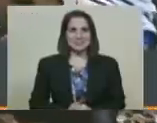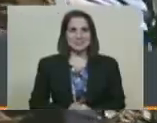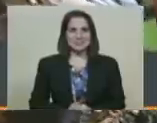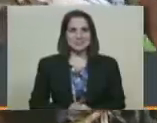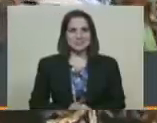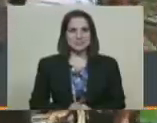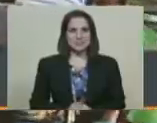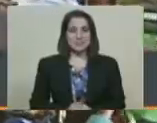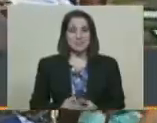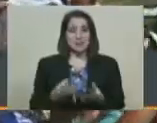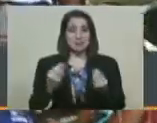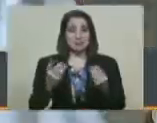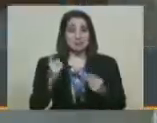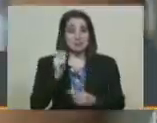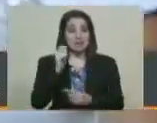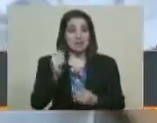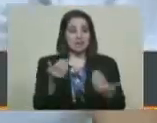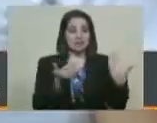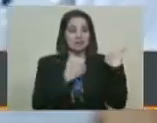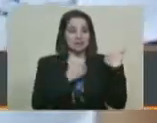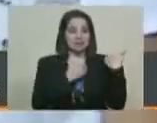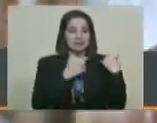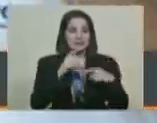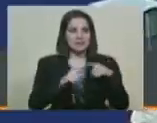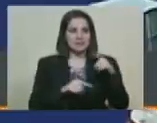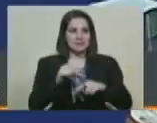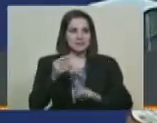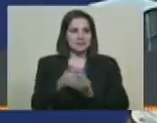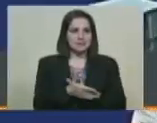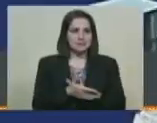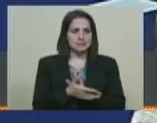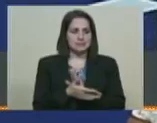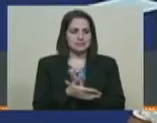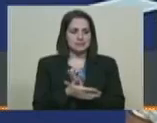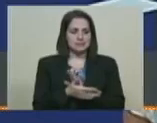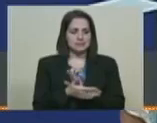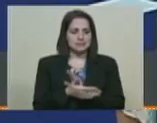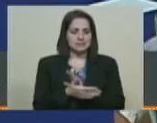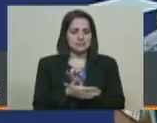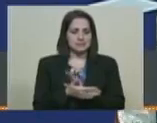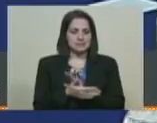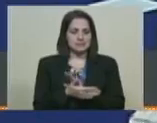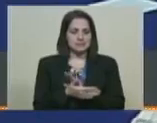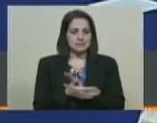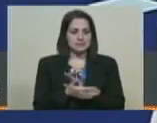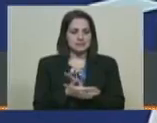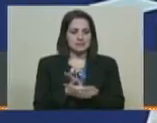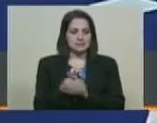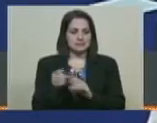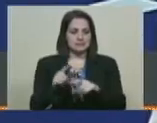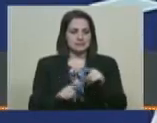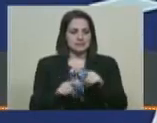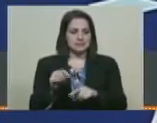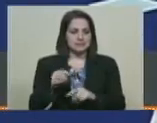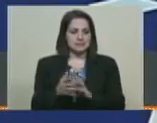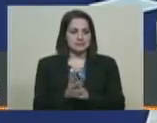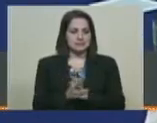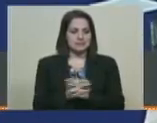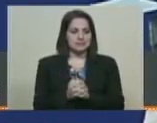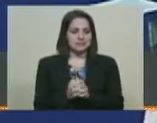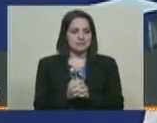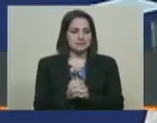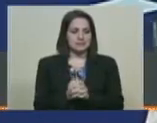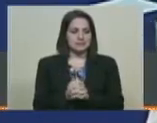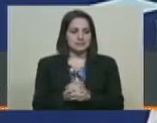Tenemos grandes tareas hacia adelante. Tenemos que hacer una campaña electoral alegre,